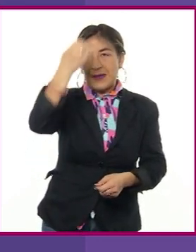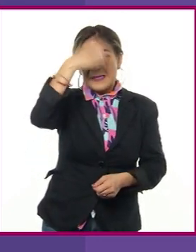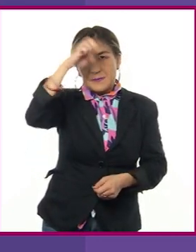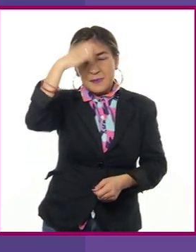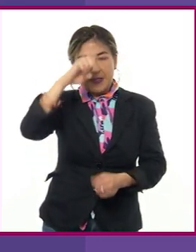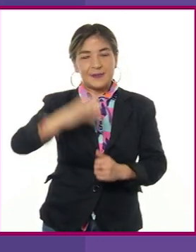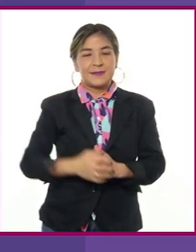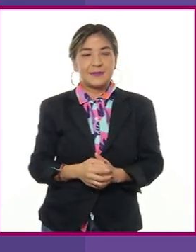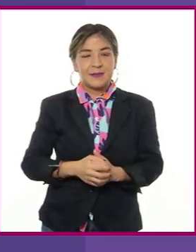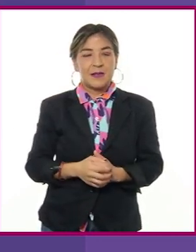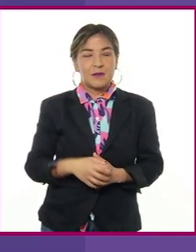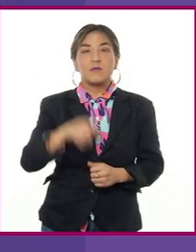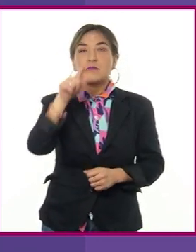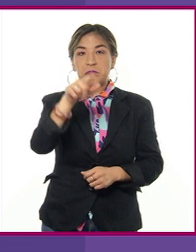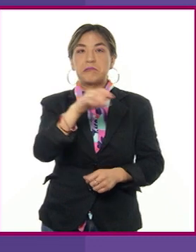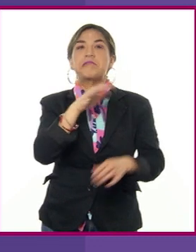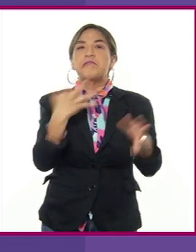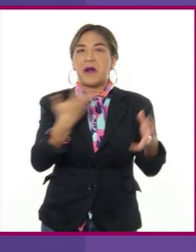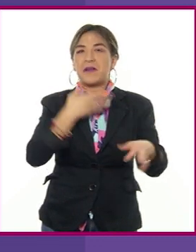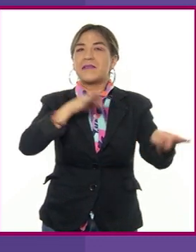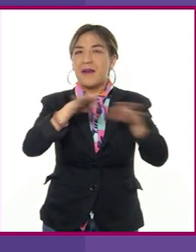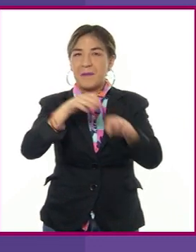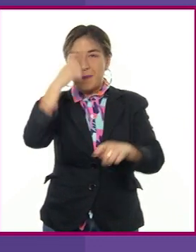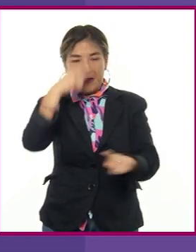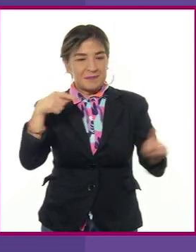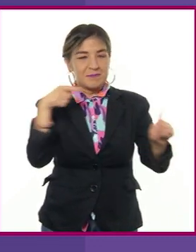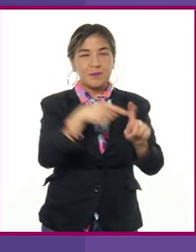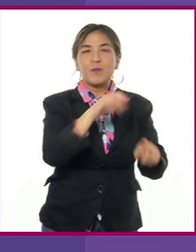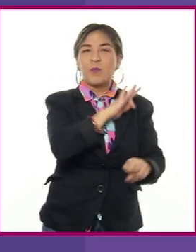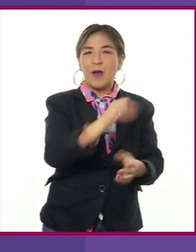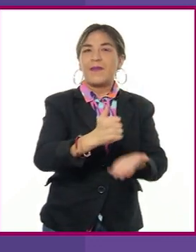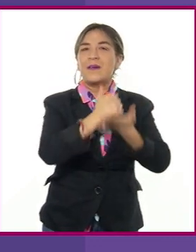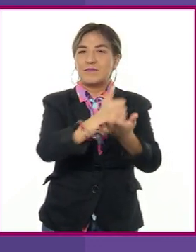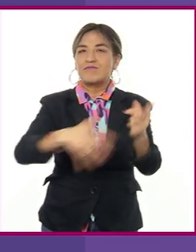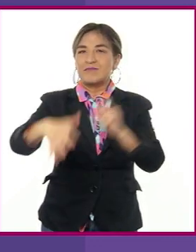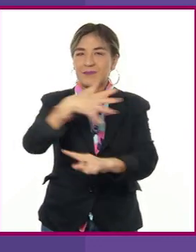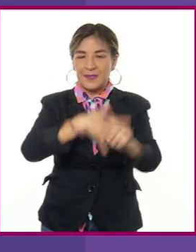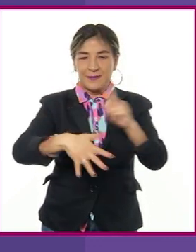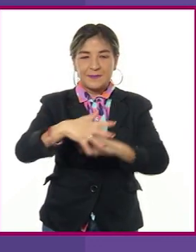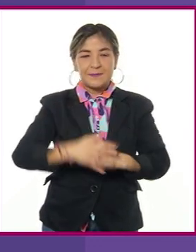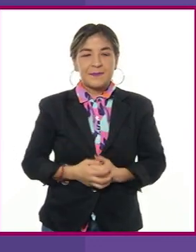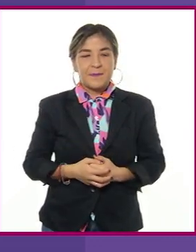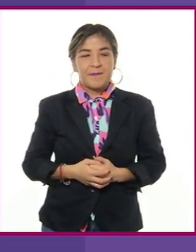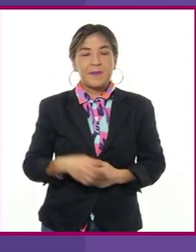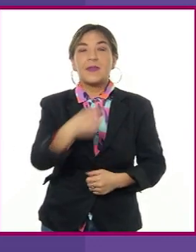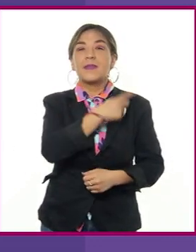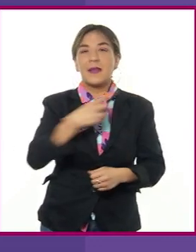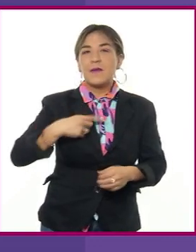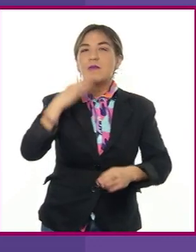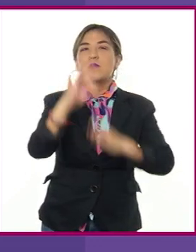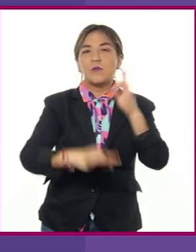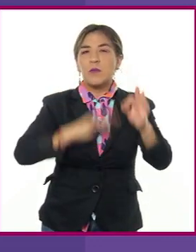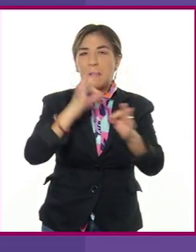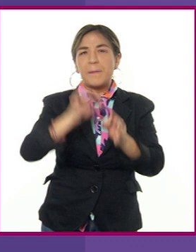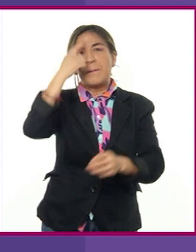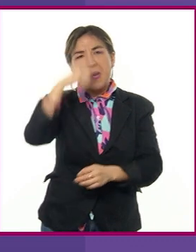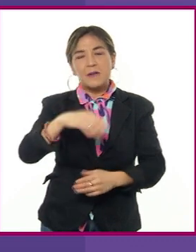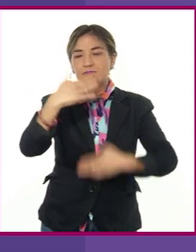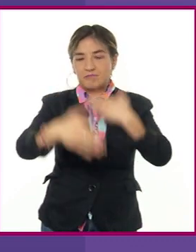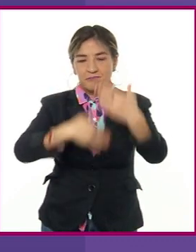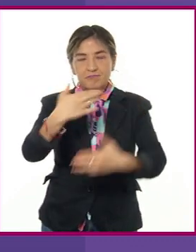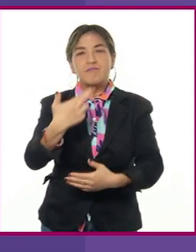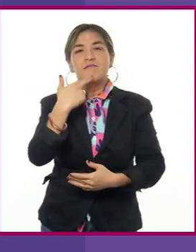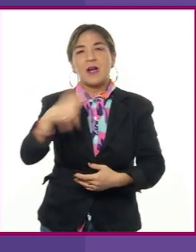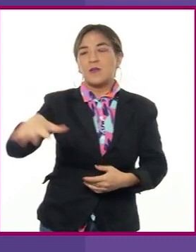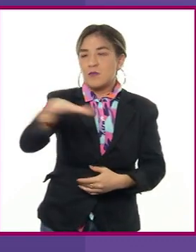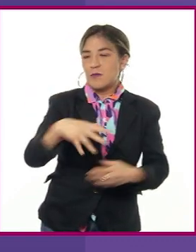2. Tener vocación de servicio hacia las y los demás. 3. Tener compromiso con el mejoramiento de las condiciones de